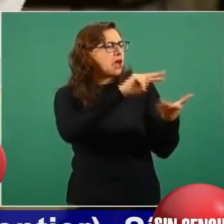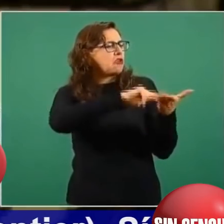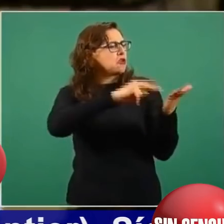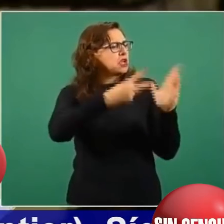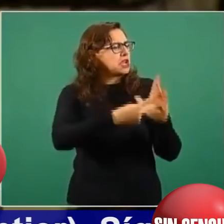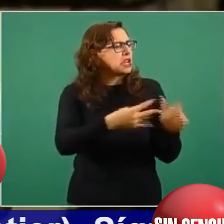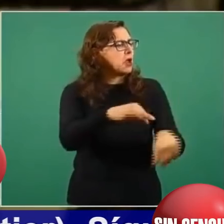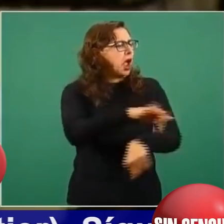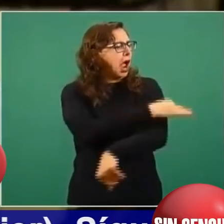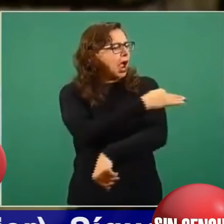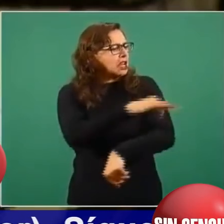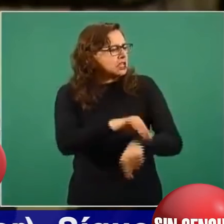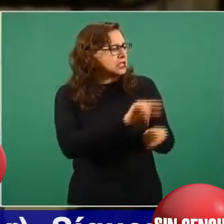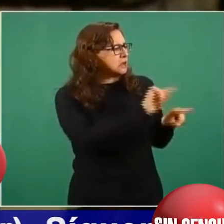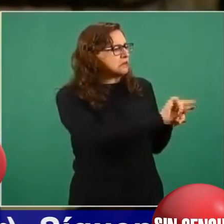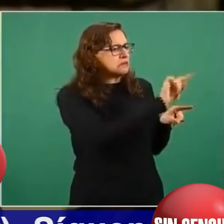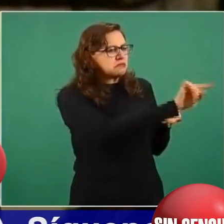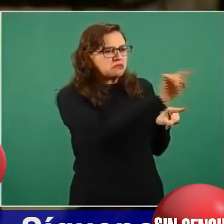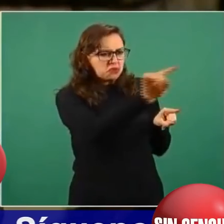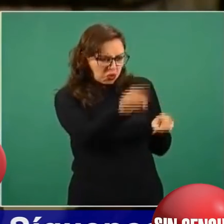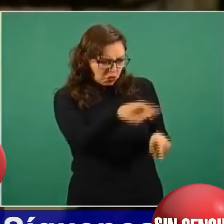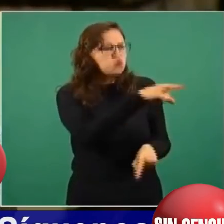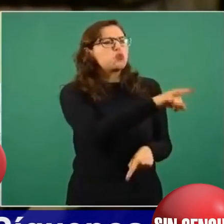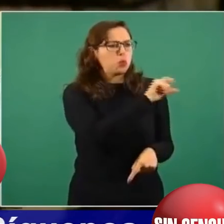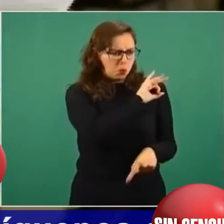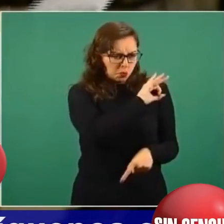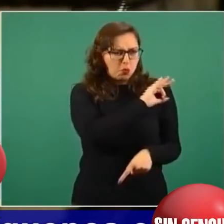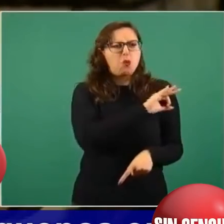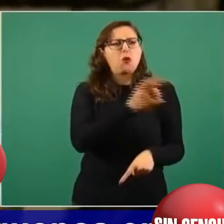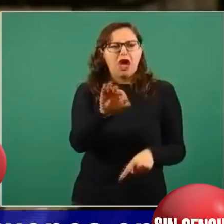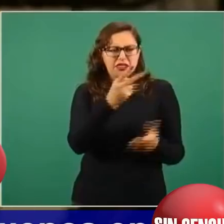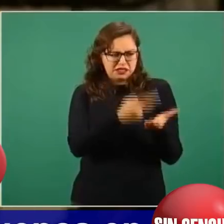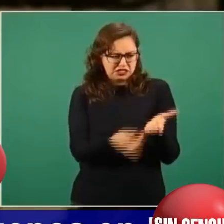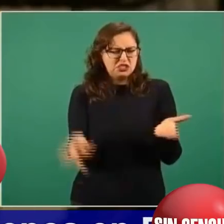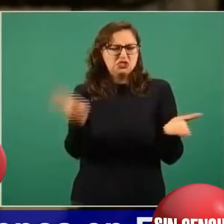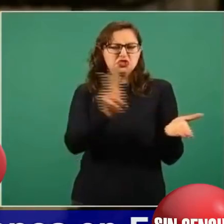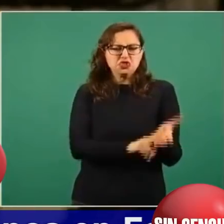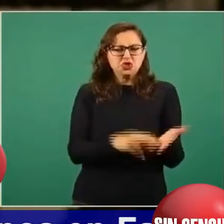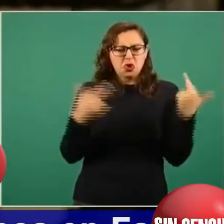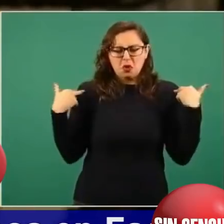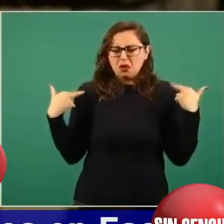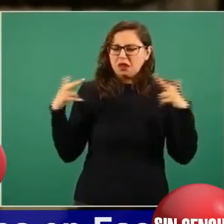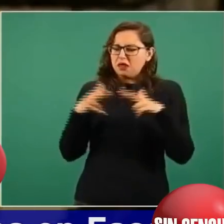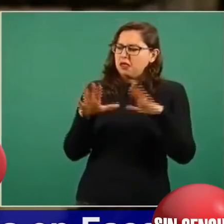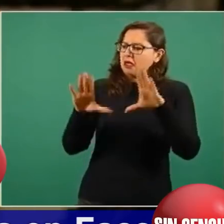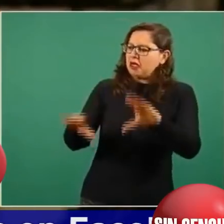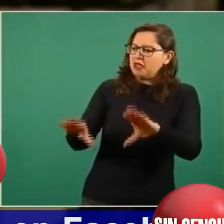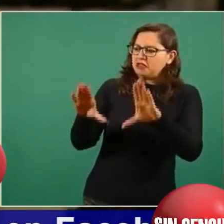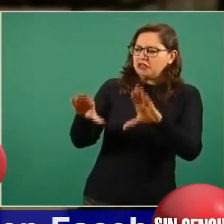tú que eres ingeniero, ahora tú que eres licenciado, puedes ser maestro de nivel primaria.